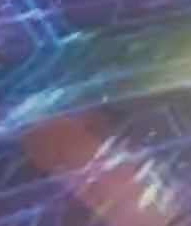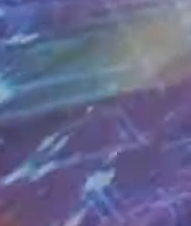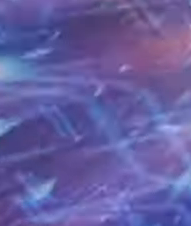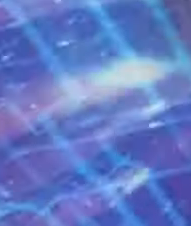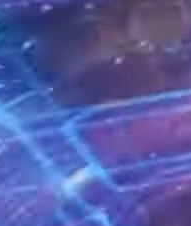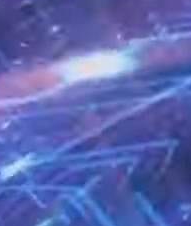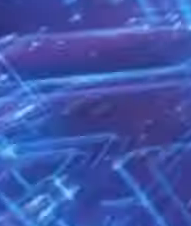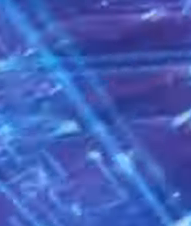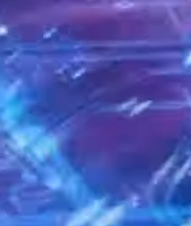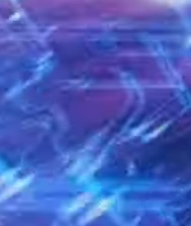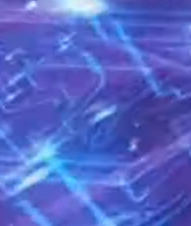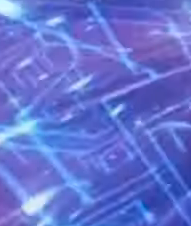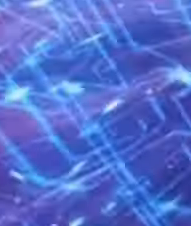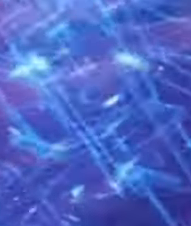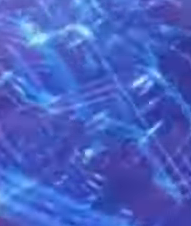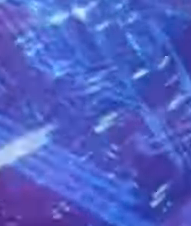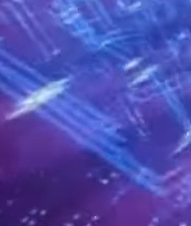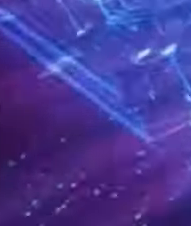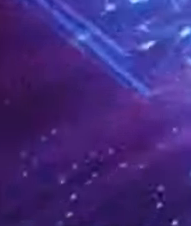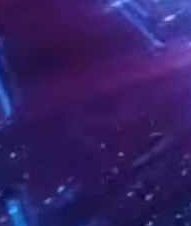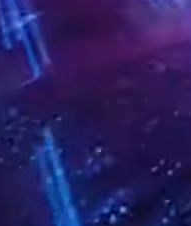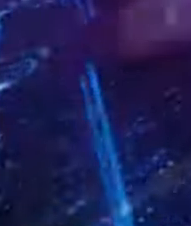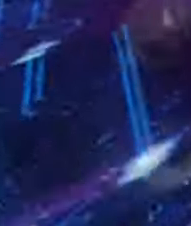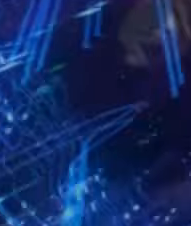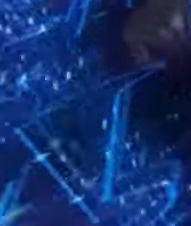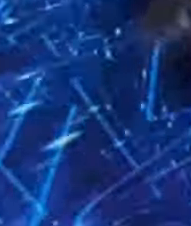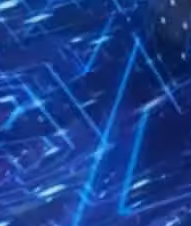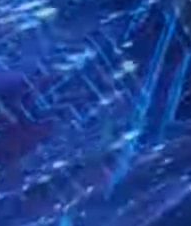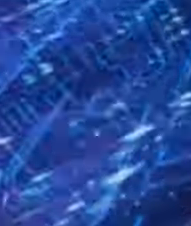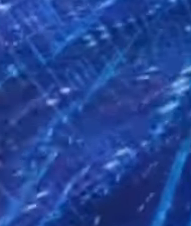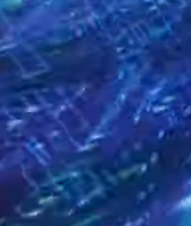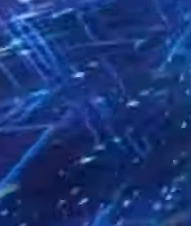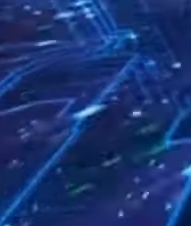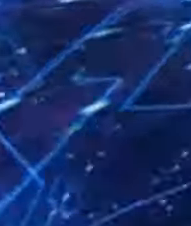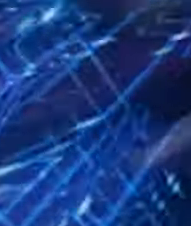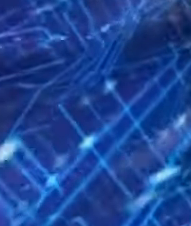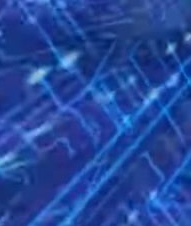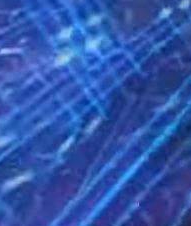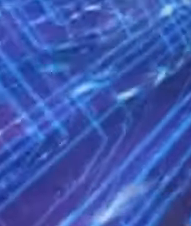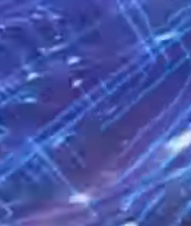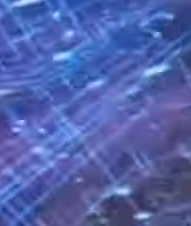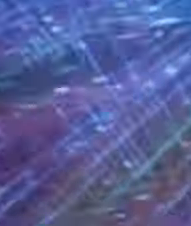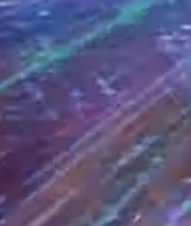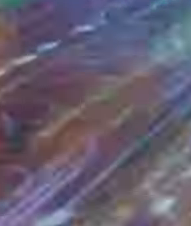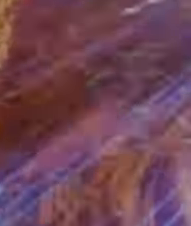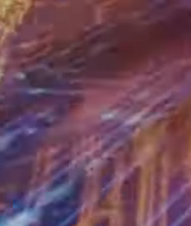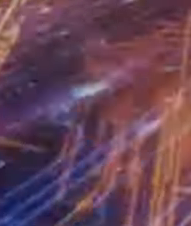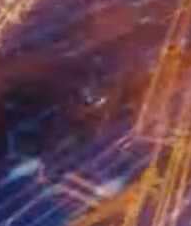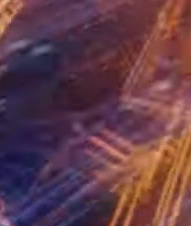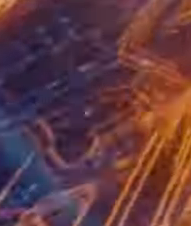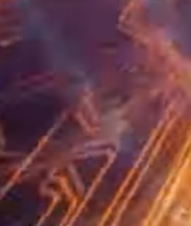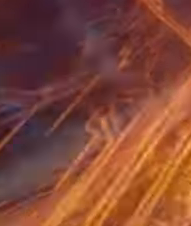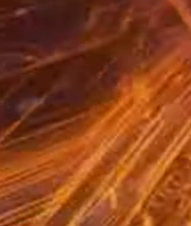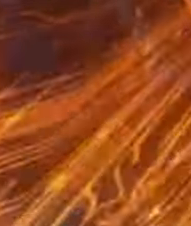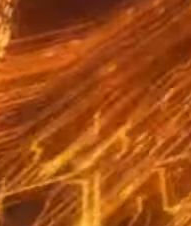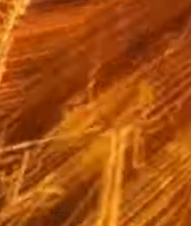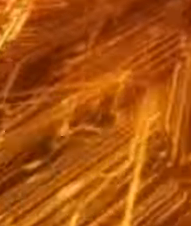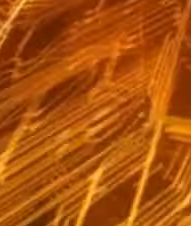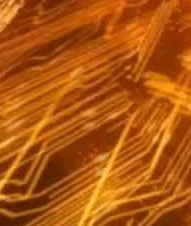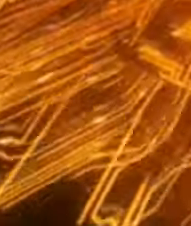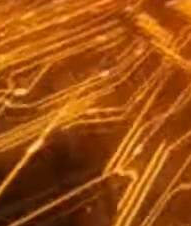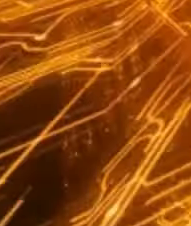Le hicieron muchos memes al pobre tipejo este. Aquí el momento en el que la magistrada dice que Chema Martínez no sabe contar, pues